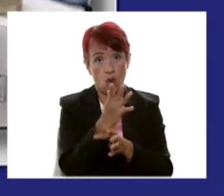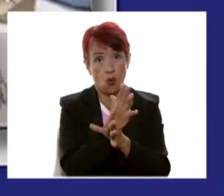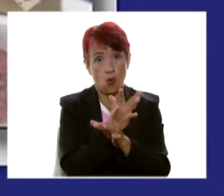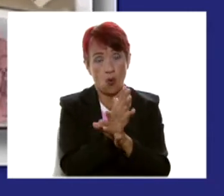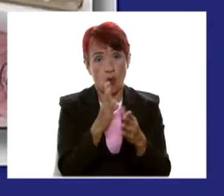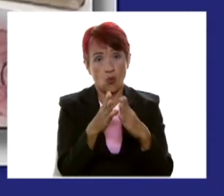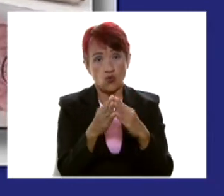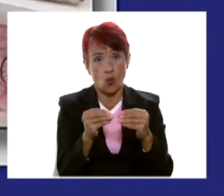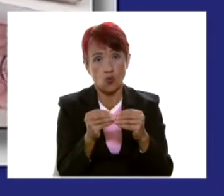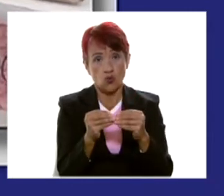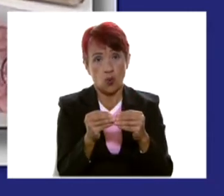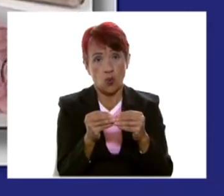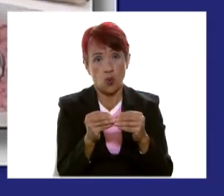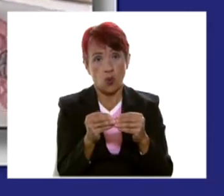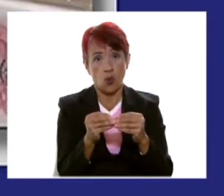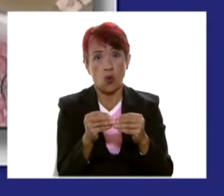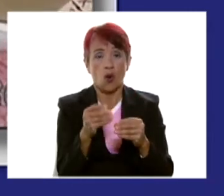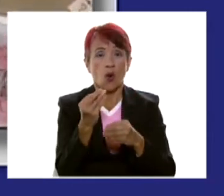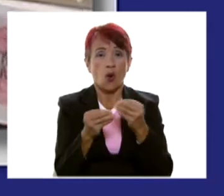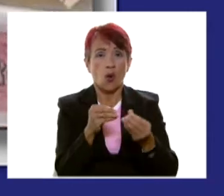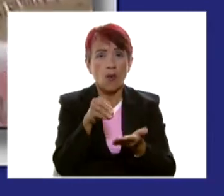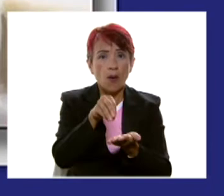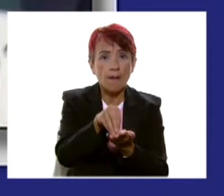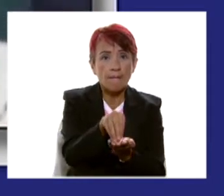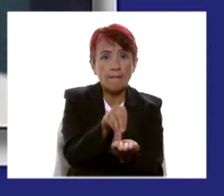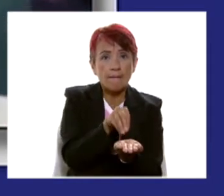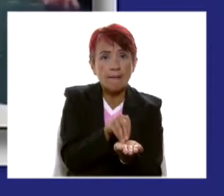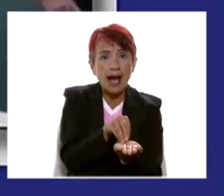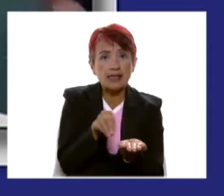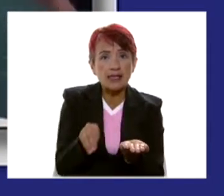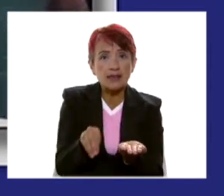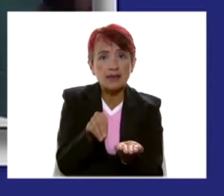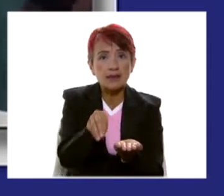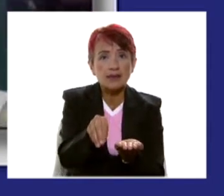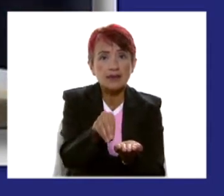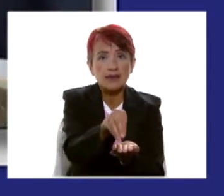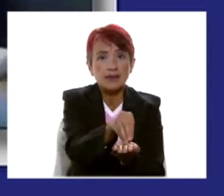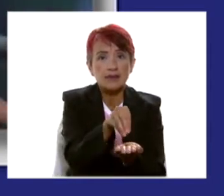Memoria. Es una forma divertida de aprender ecuaciones en él.